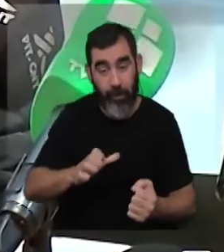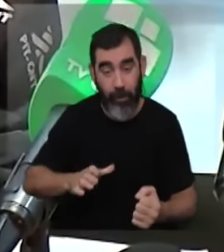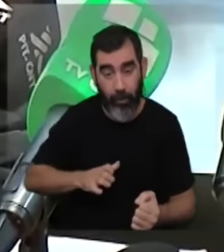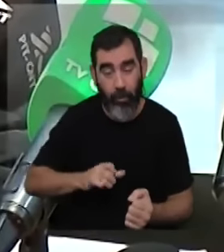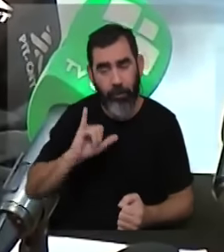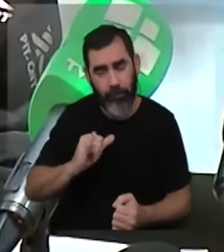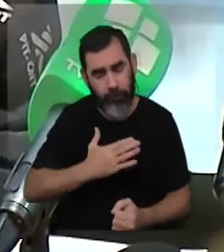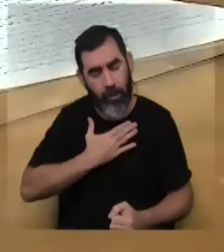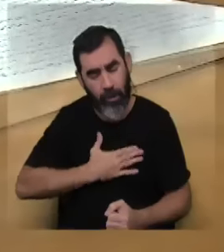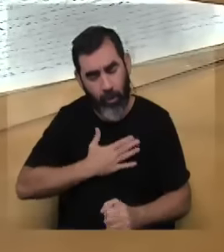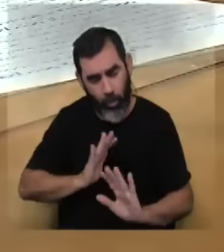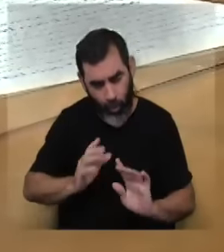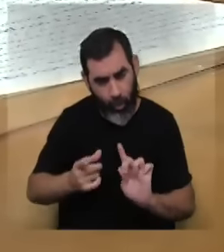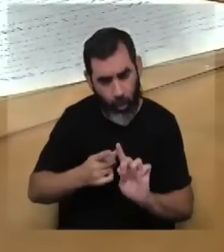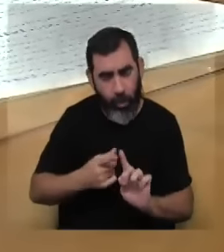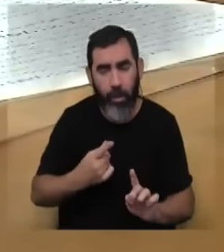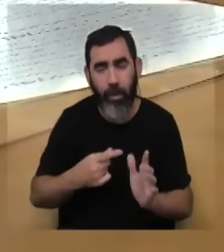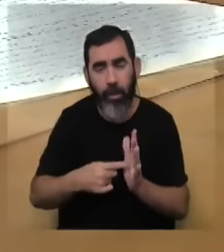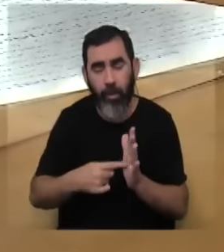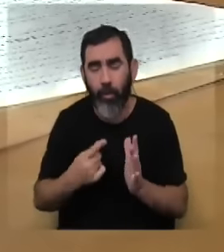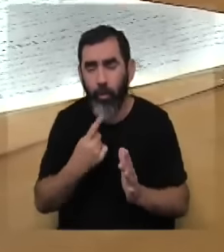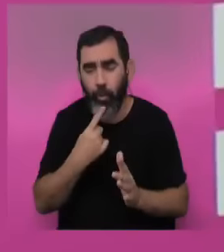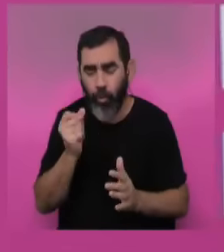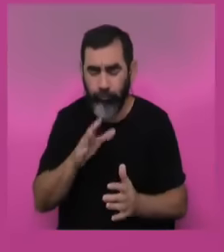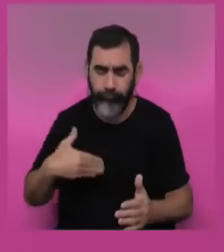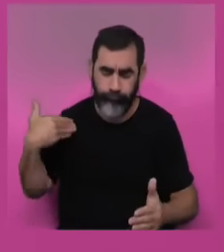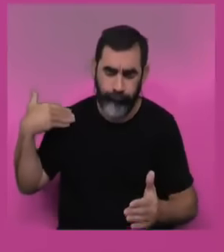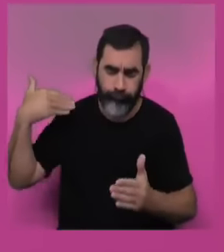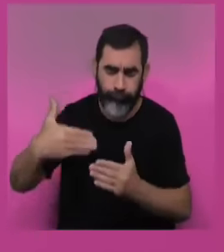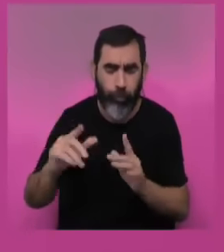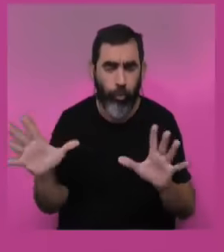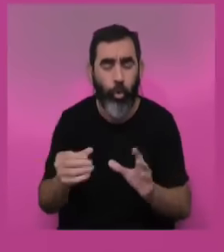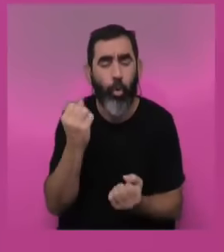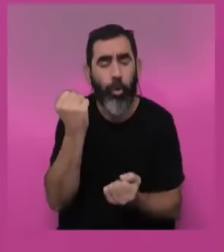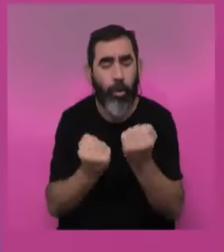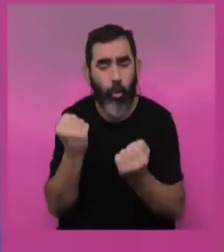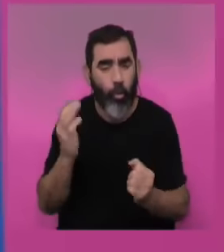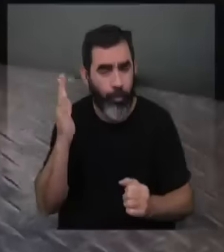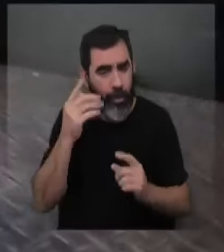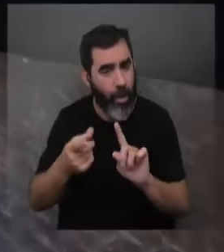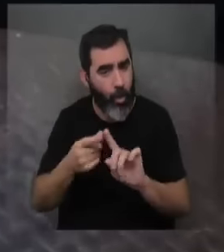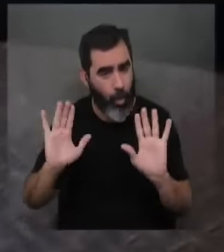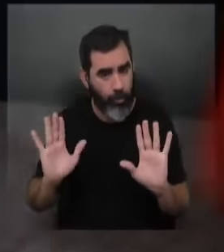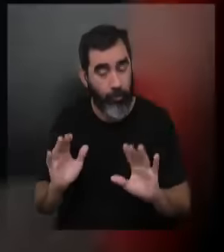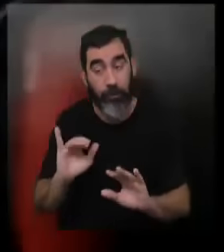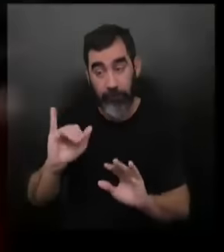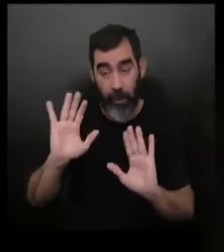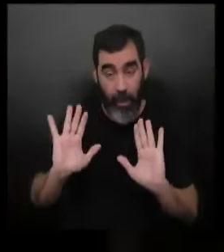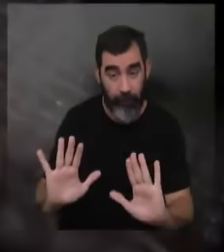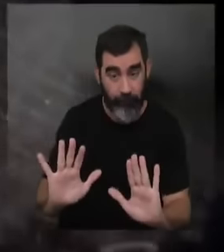Estamos de acuerdo los dirigentes políticos históricos y todos los economistas de todos los lados si eso